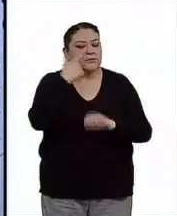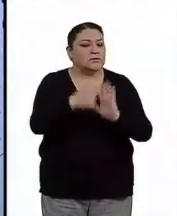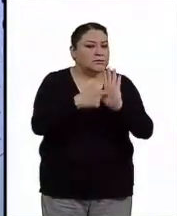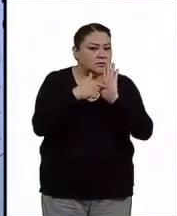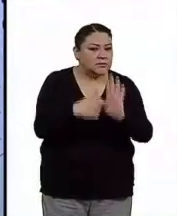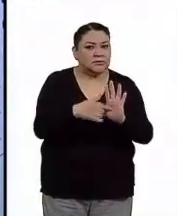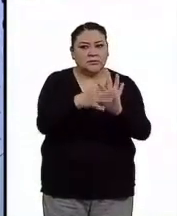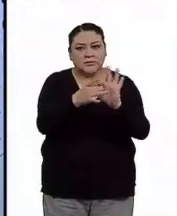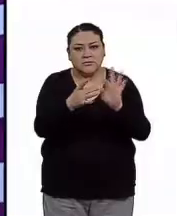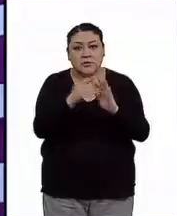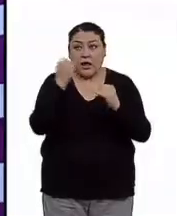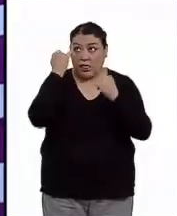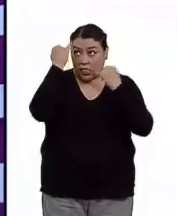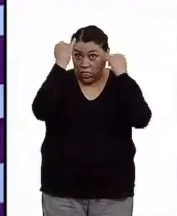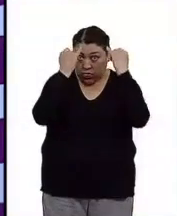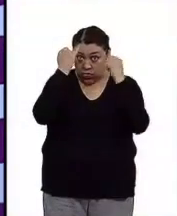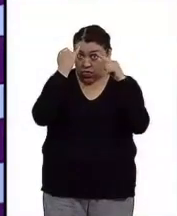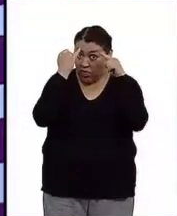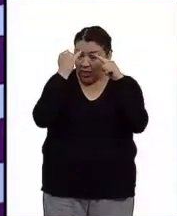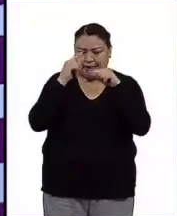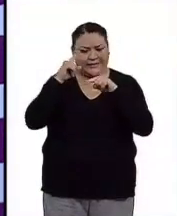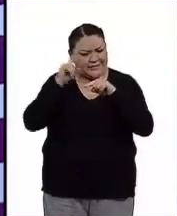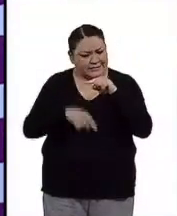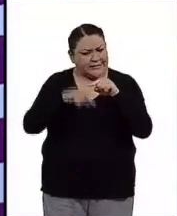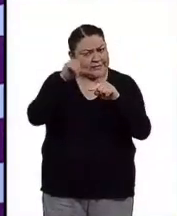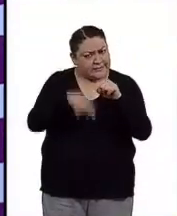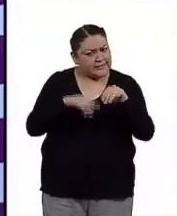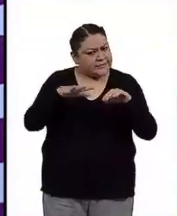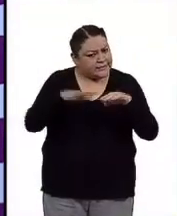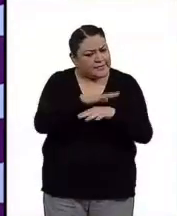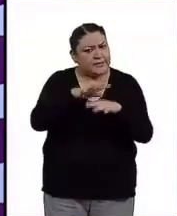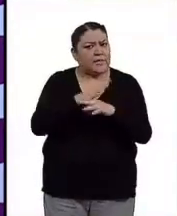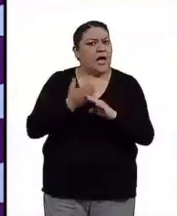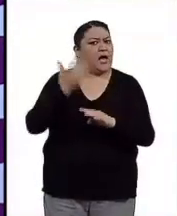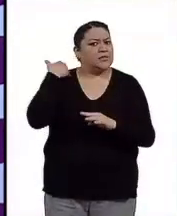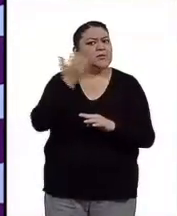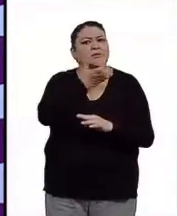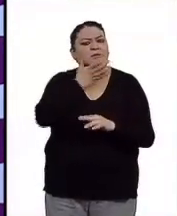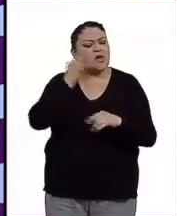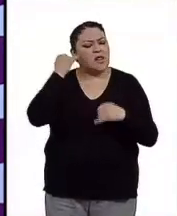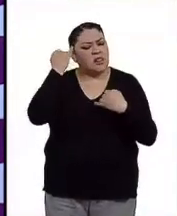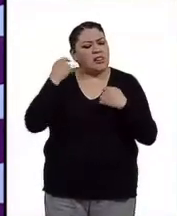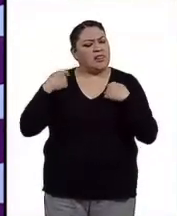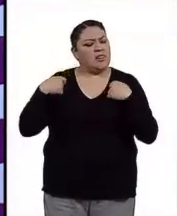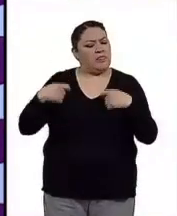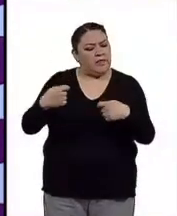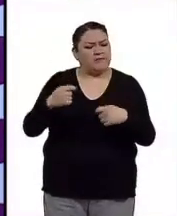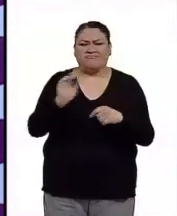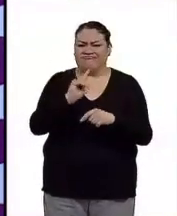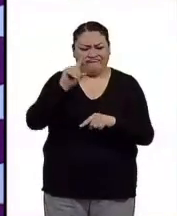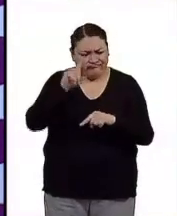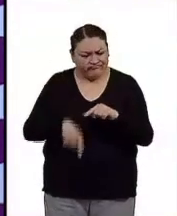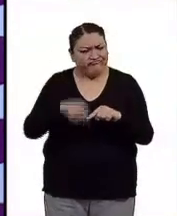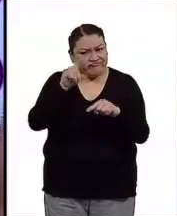deshacernos de mitos, ¿no? Que traemos arraigados, de esas ideologías de estereotipo de género,